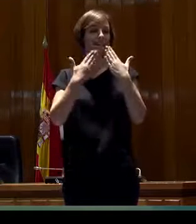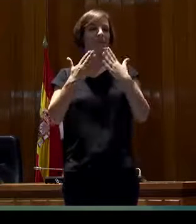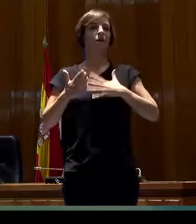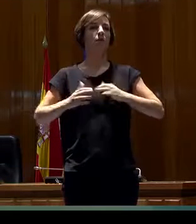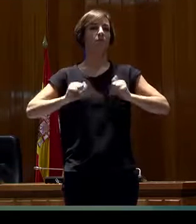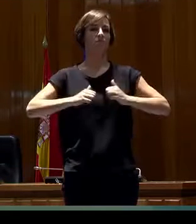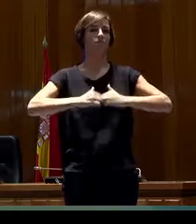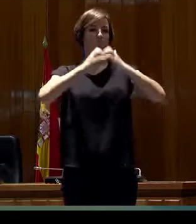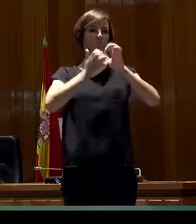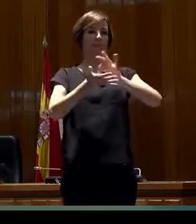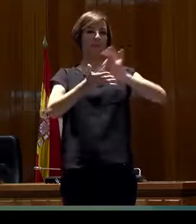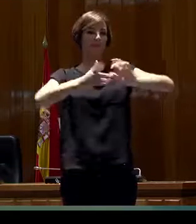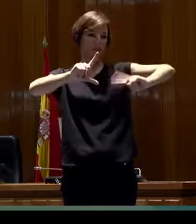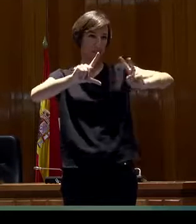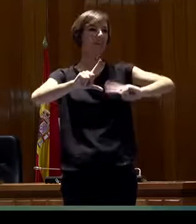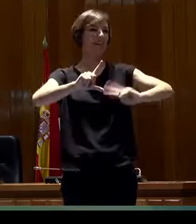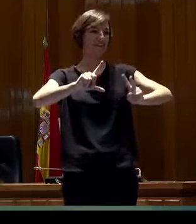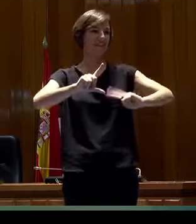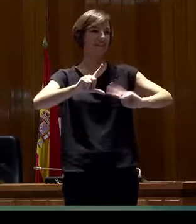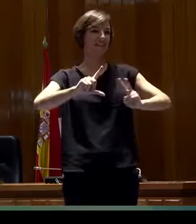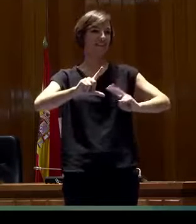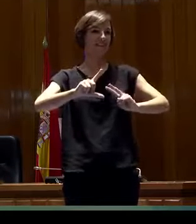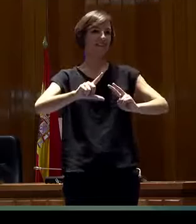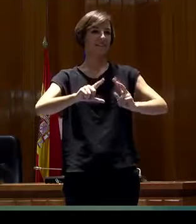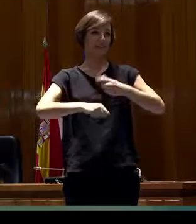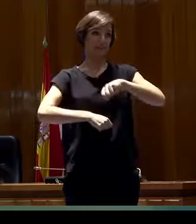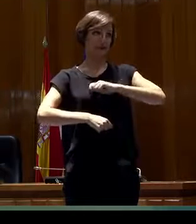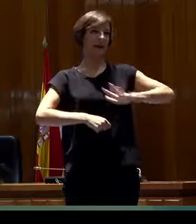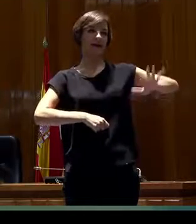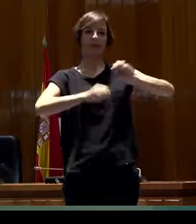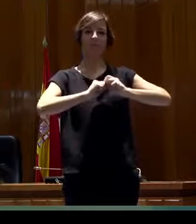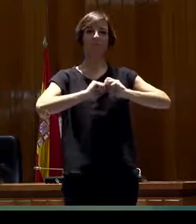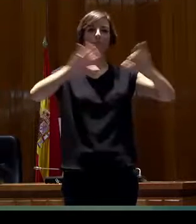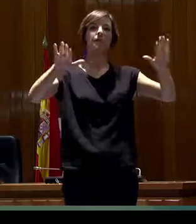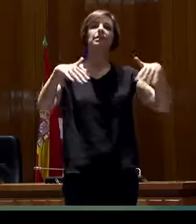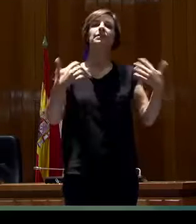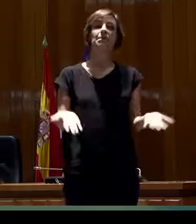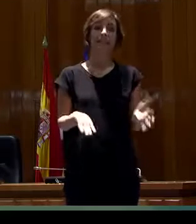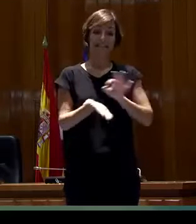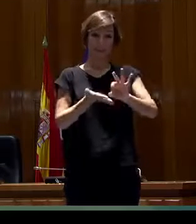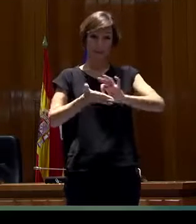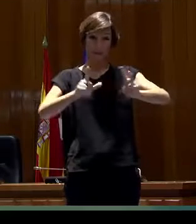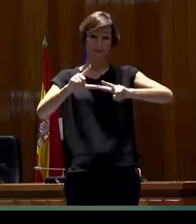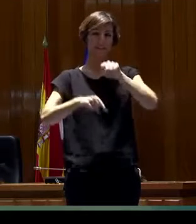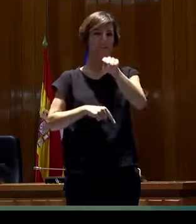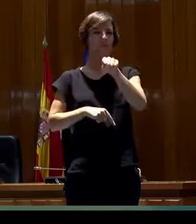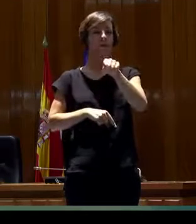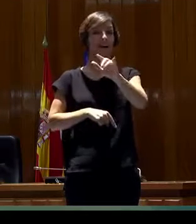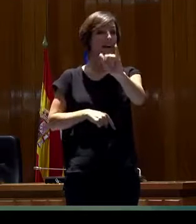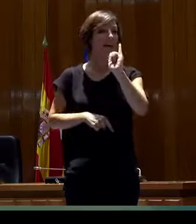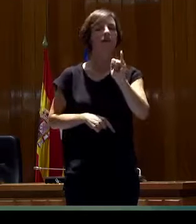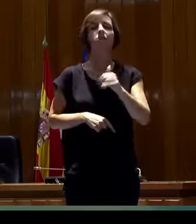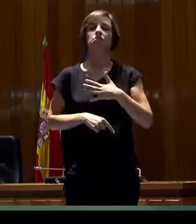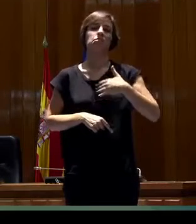servicio de videointerpretación denominado SVisual, que es pionero en nuestro país, y disponer de un servicio de estas características supone